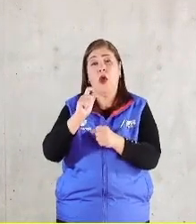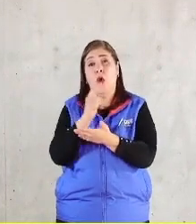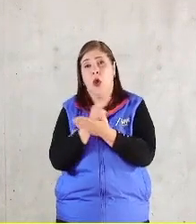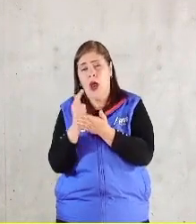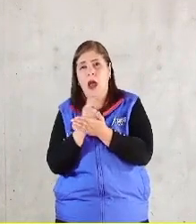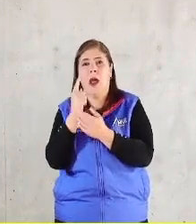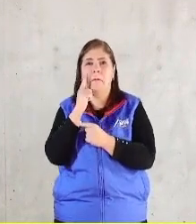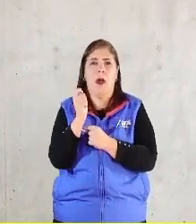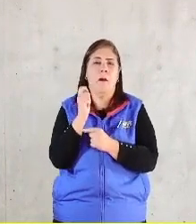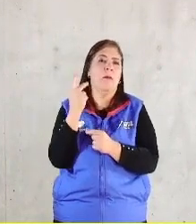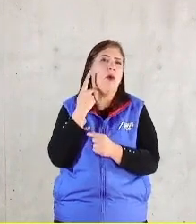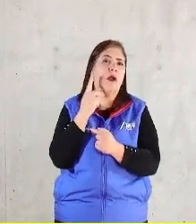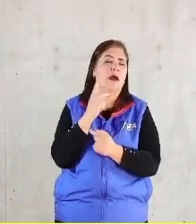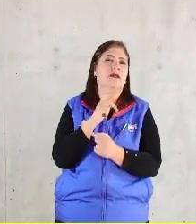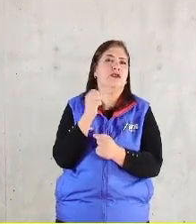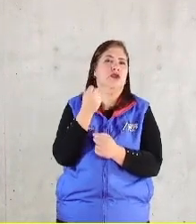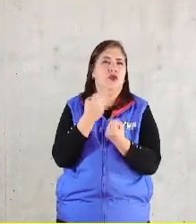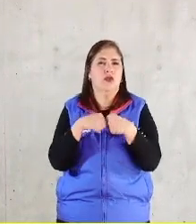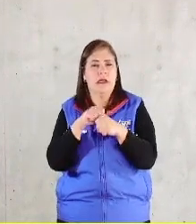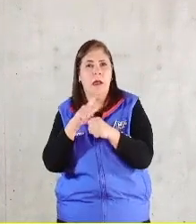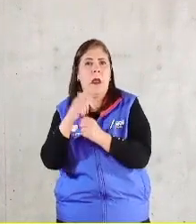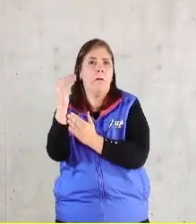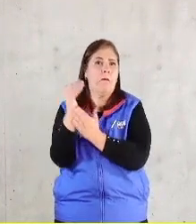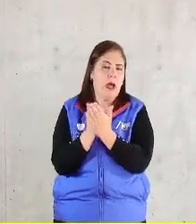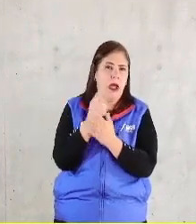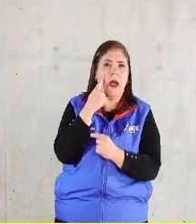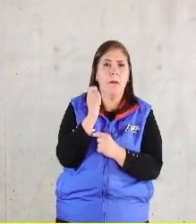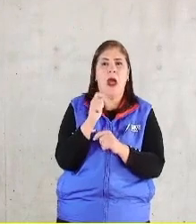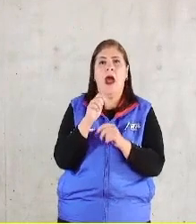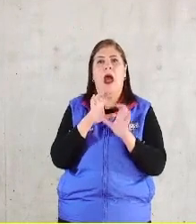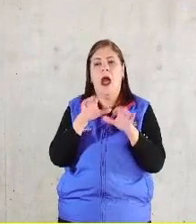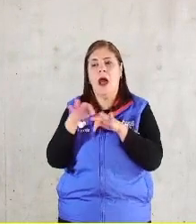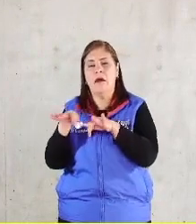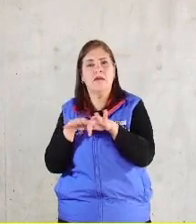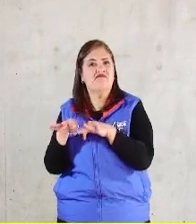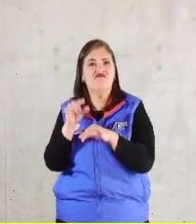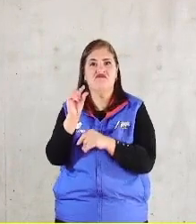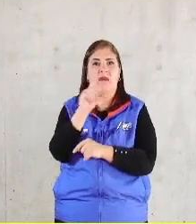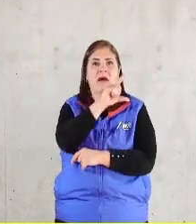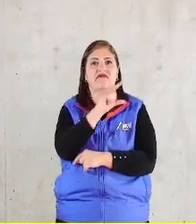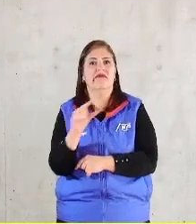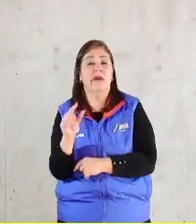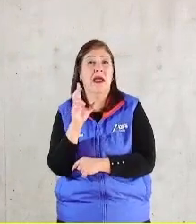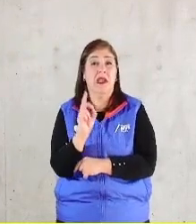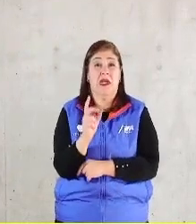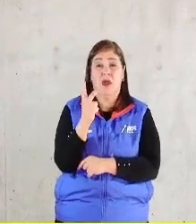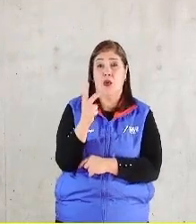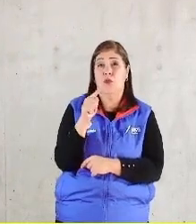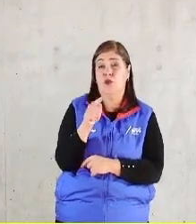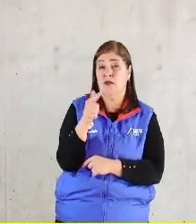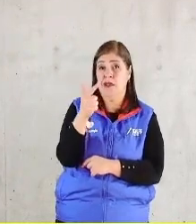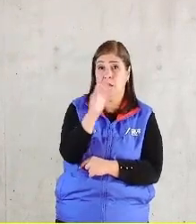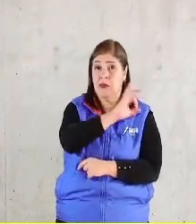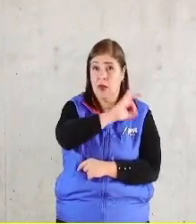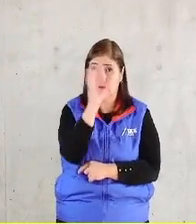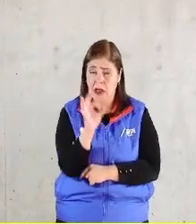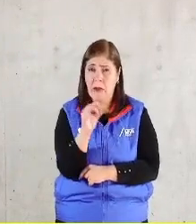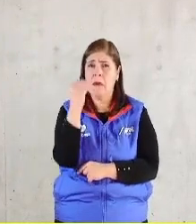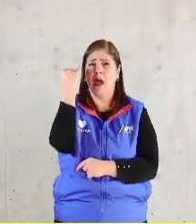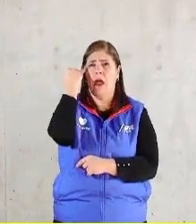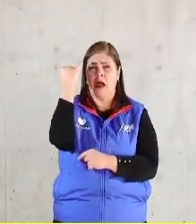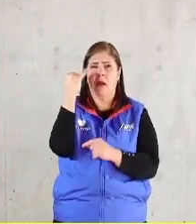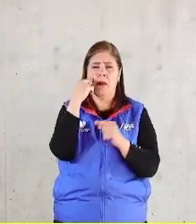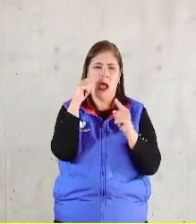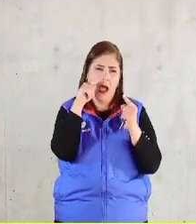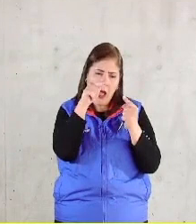más bajos, la empleabilidad en la parte de calidad de vida es también de los más bajos con un 38.7 y así nos podemos